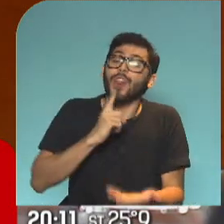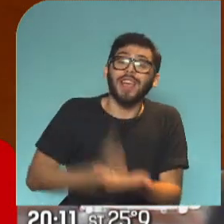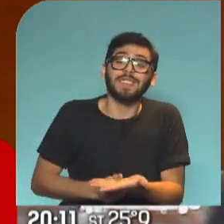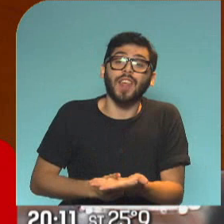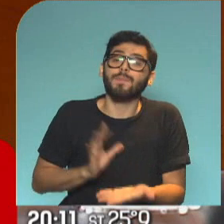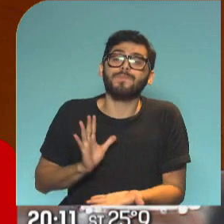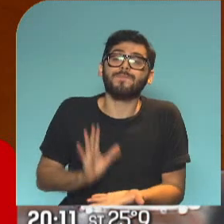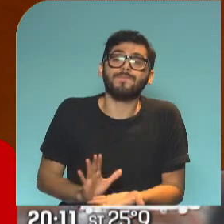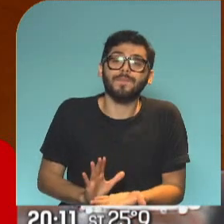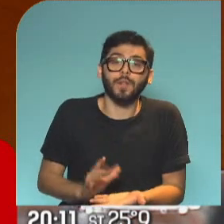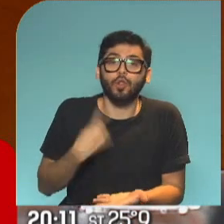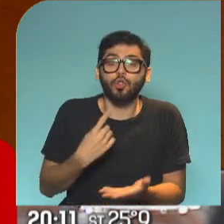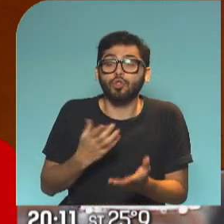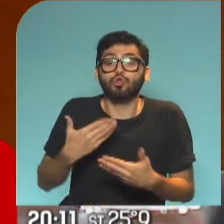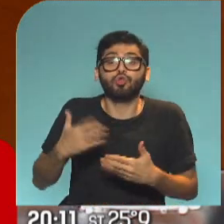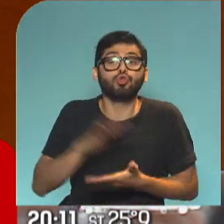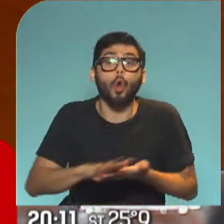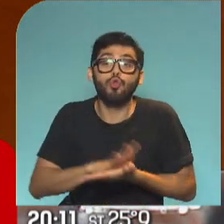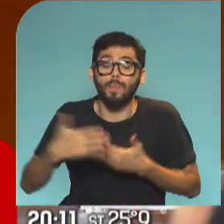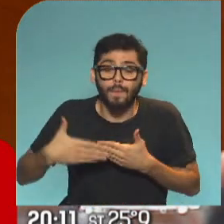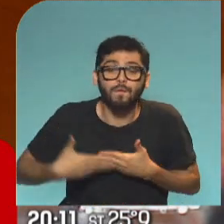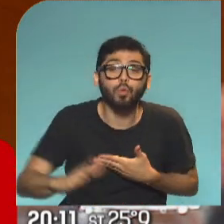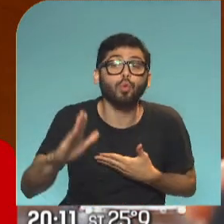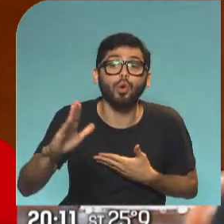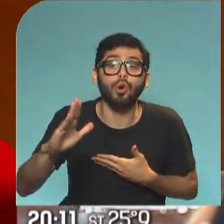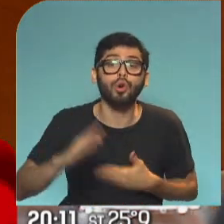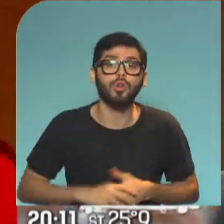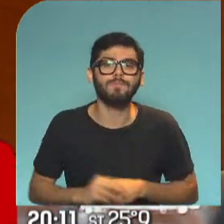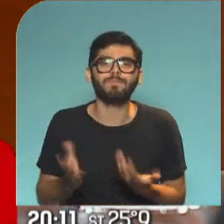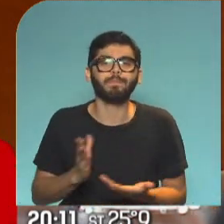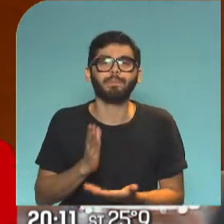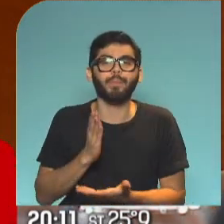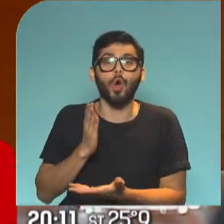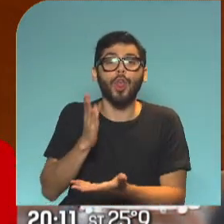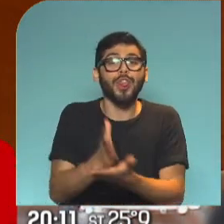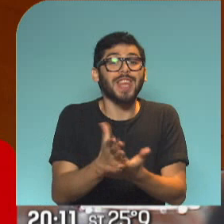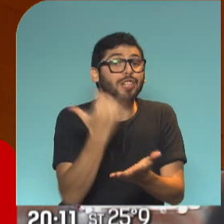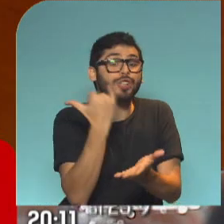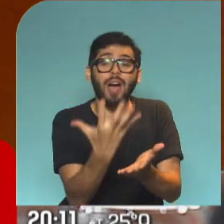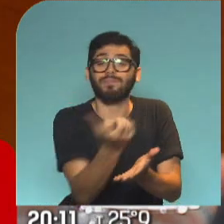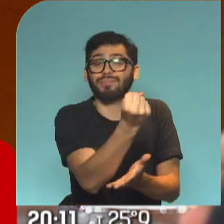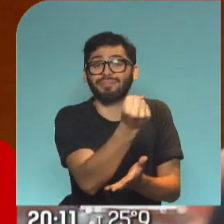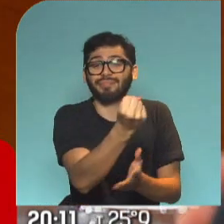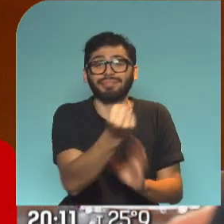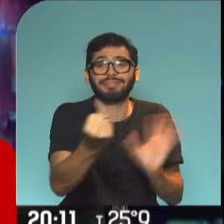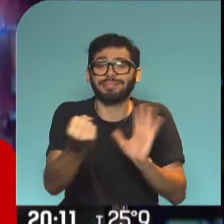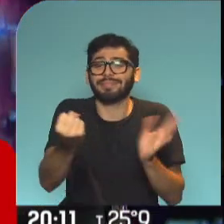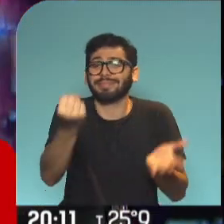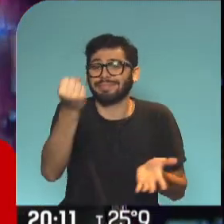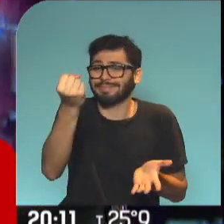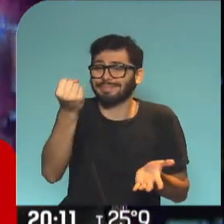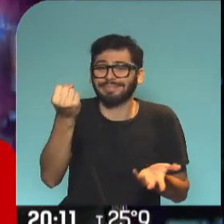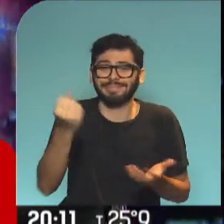que encontramos una solución para delante los derechos adquiridos sonado que también es el respeto